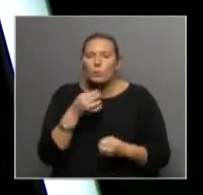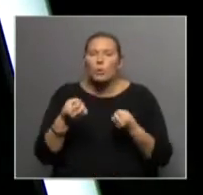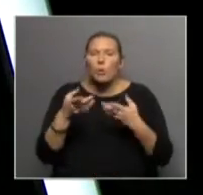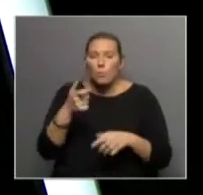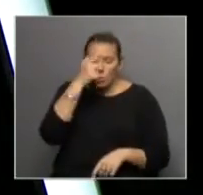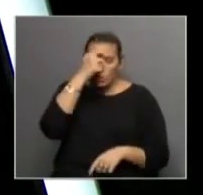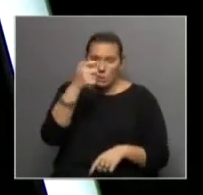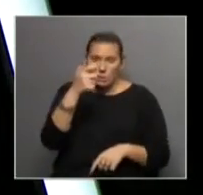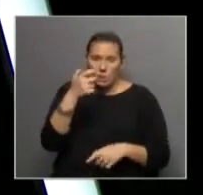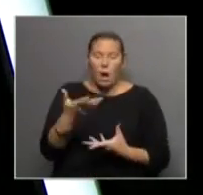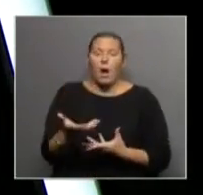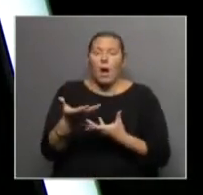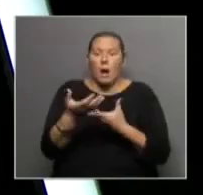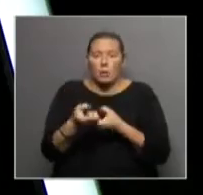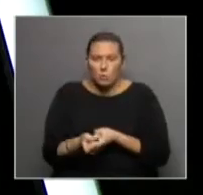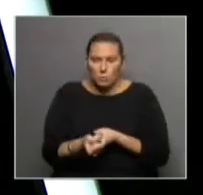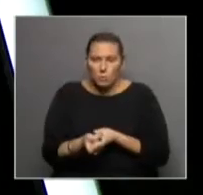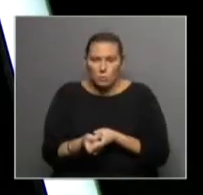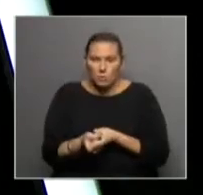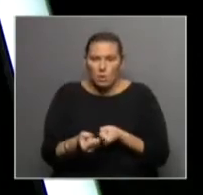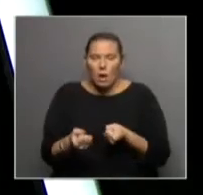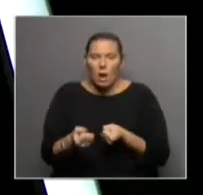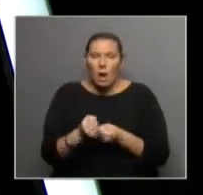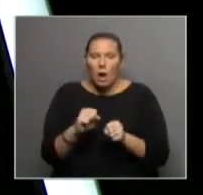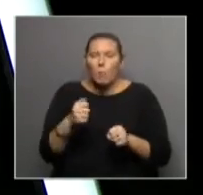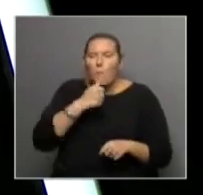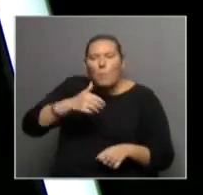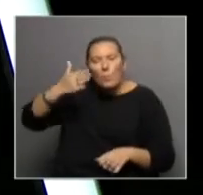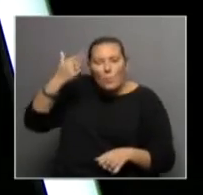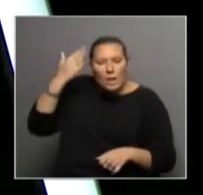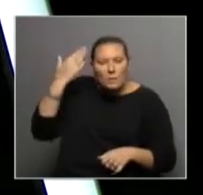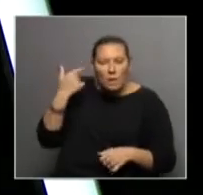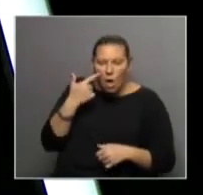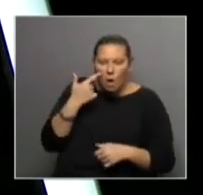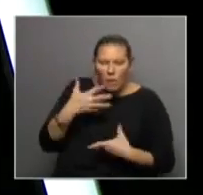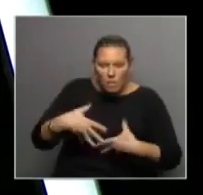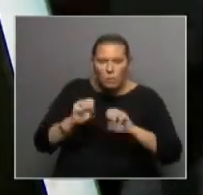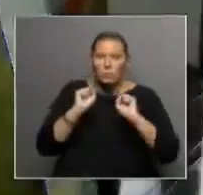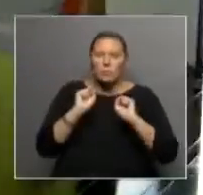ciencia nos ayuda a redibujar ese pasado reciente que tenemos oculto.